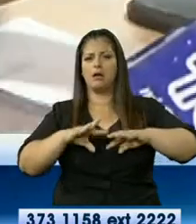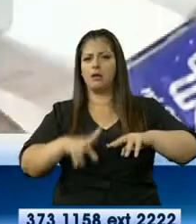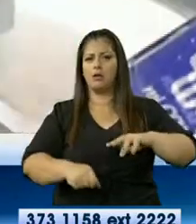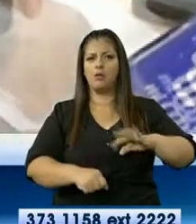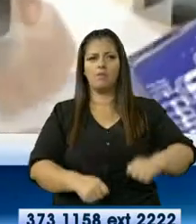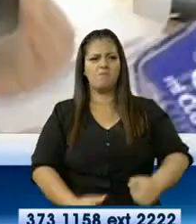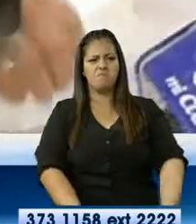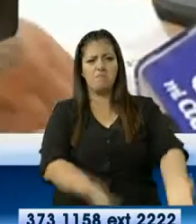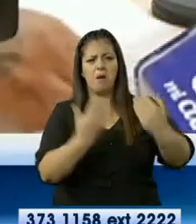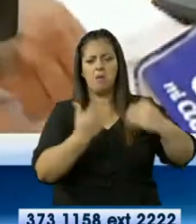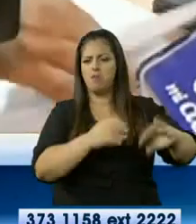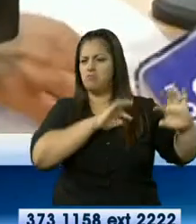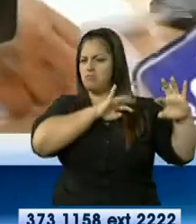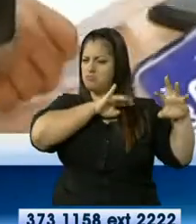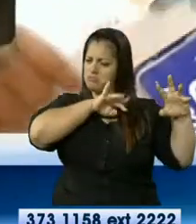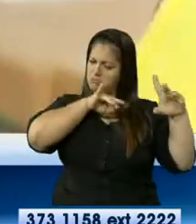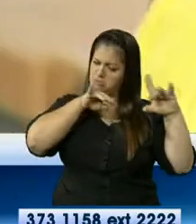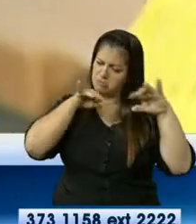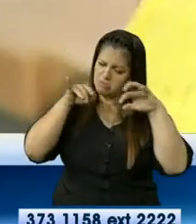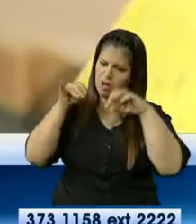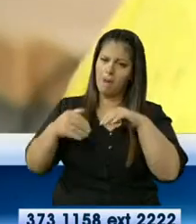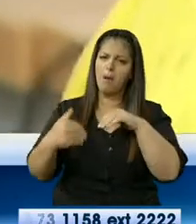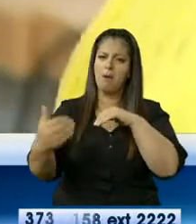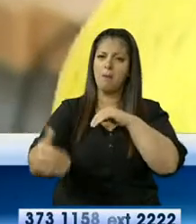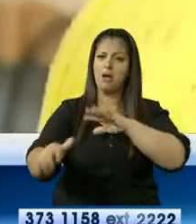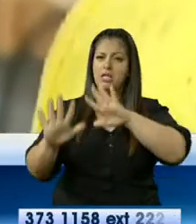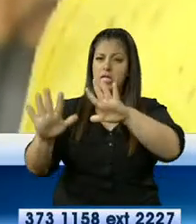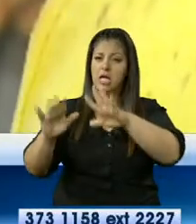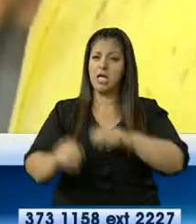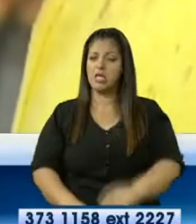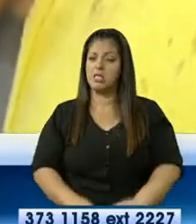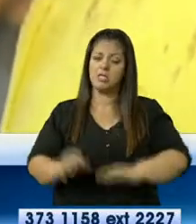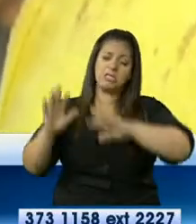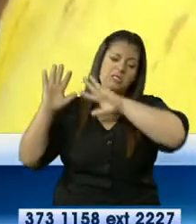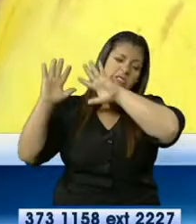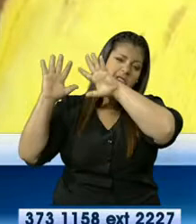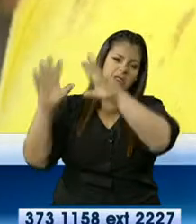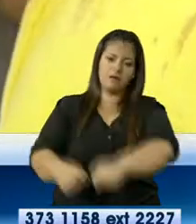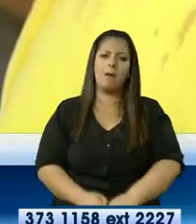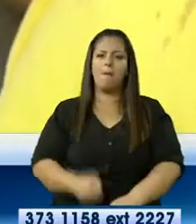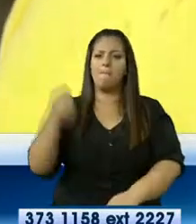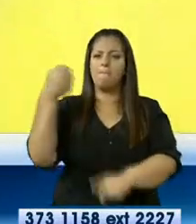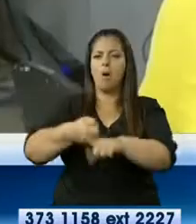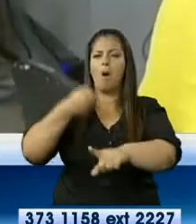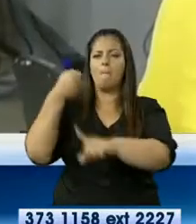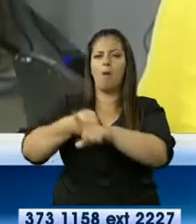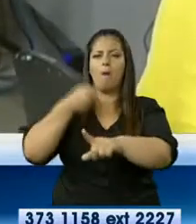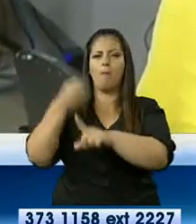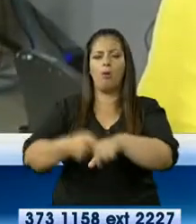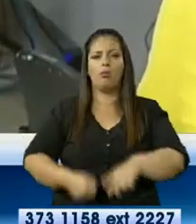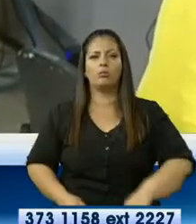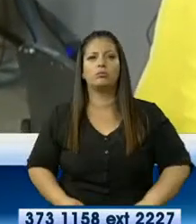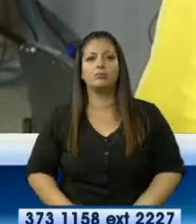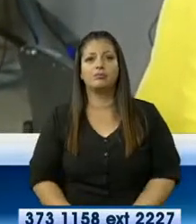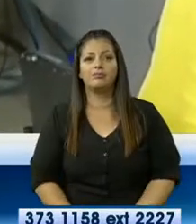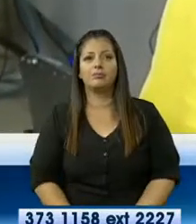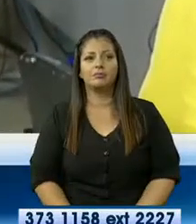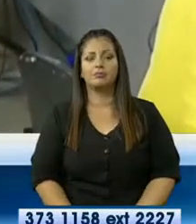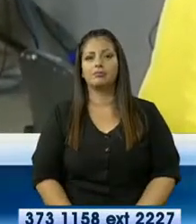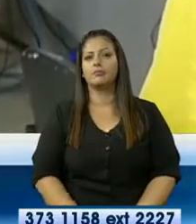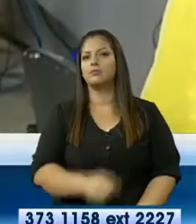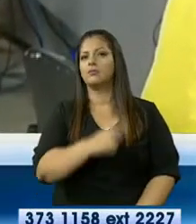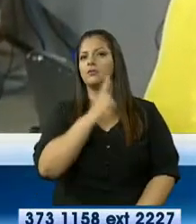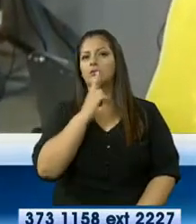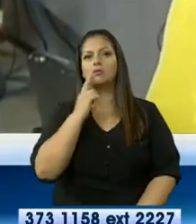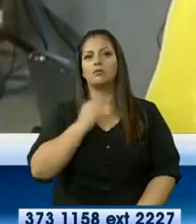10 cuadras, ¿no? Y ahí le metieron una paliza. Por ahora el propietario del restaurante se encuentra tranquilo porque las cosas no llegaron a